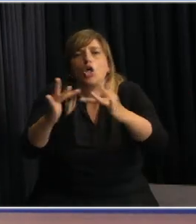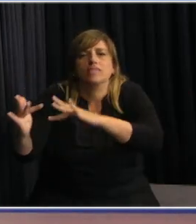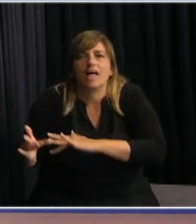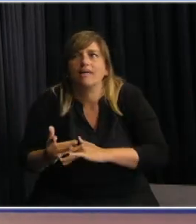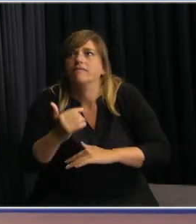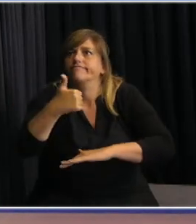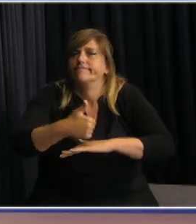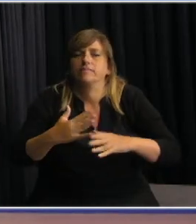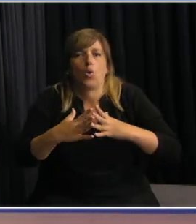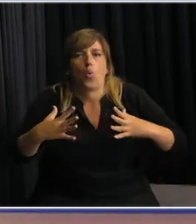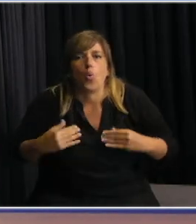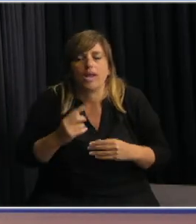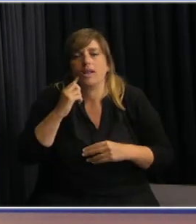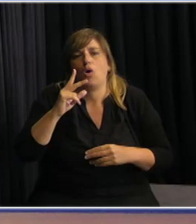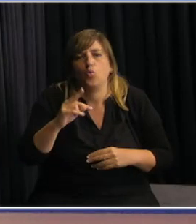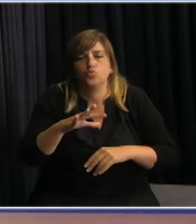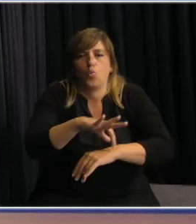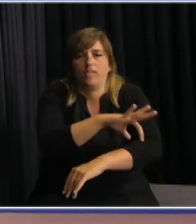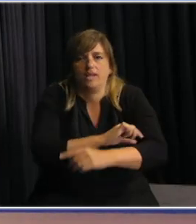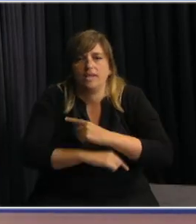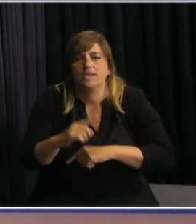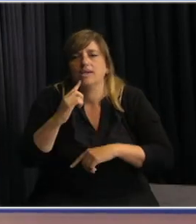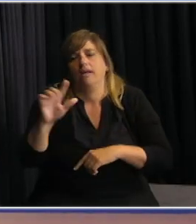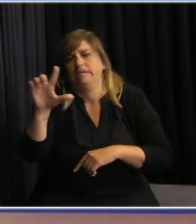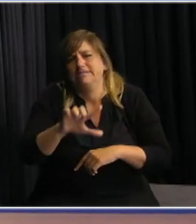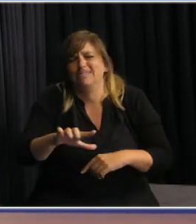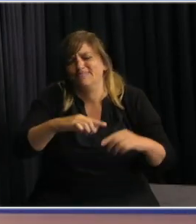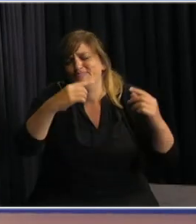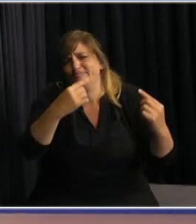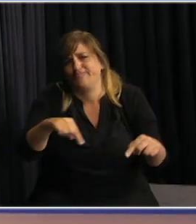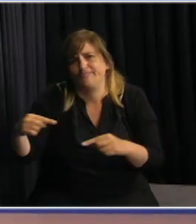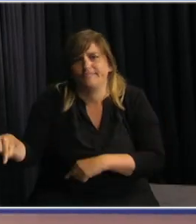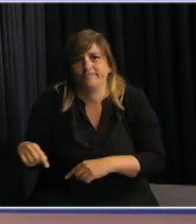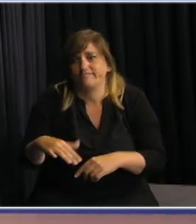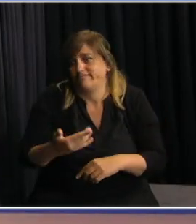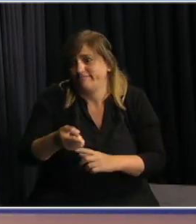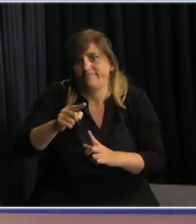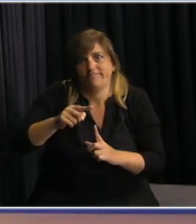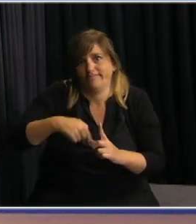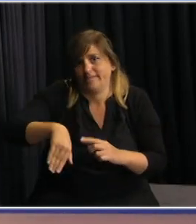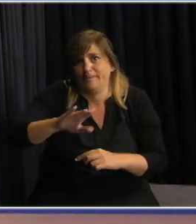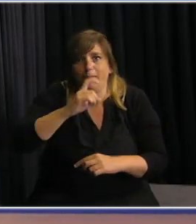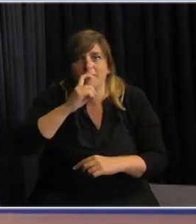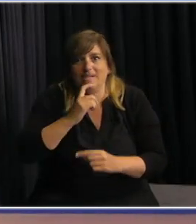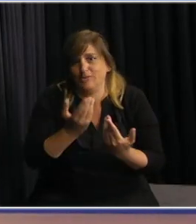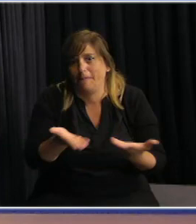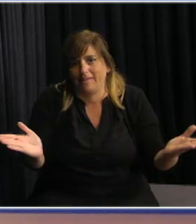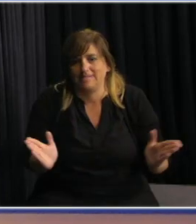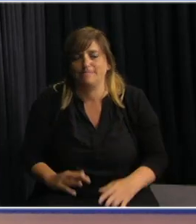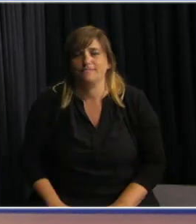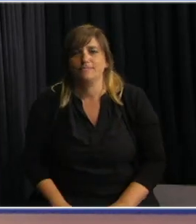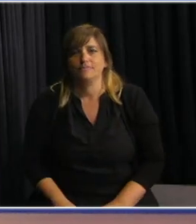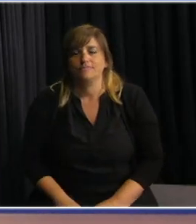en las escuelas, liceos, UTU, jardinera, en un par de meses, en menos de un par de meses.